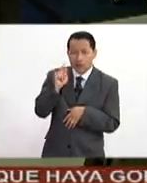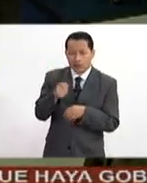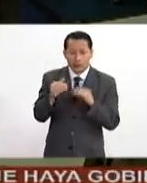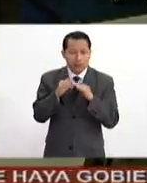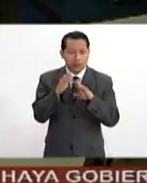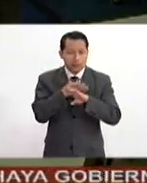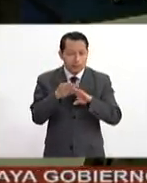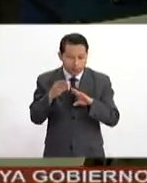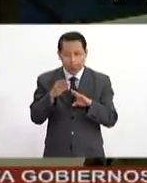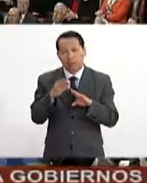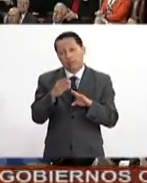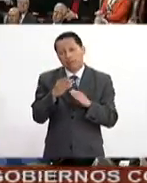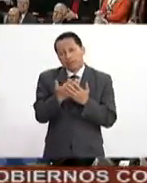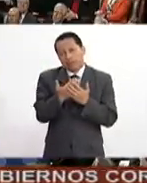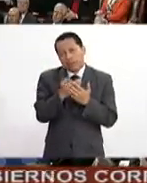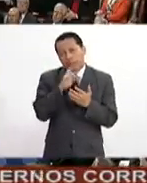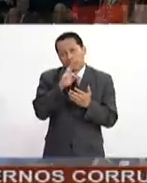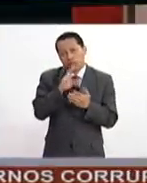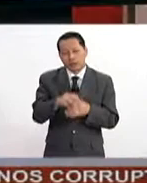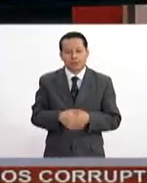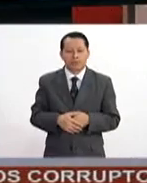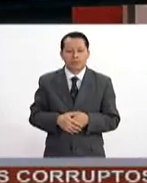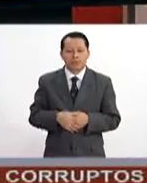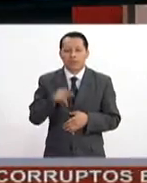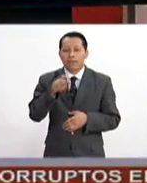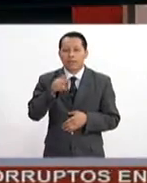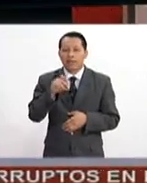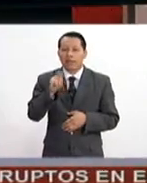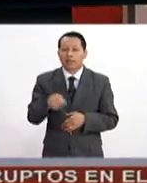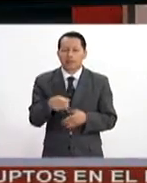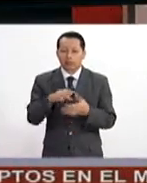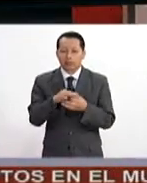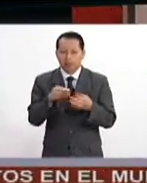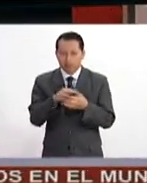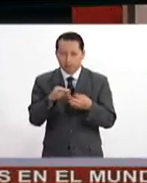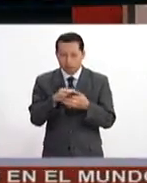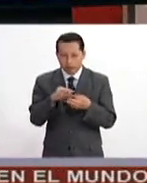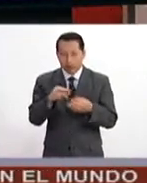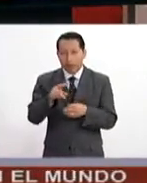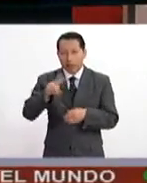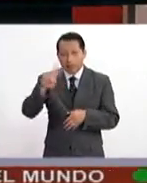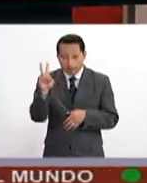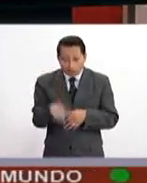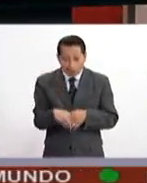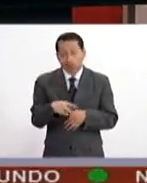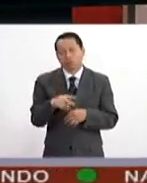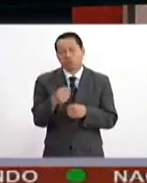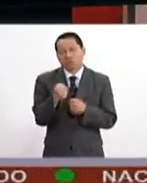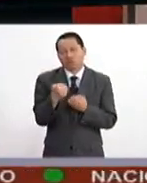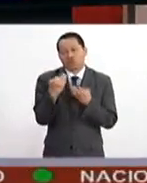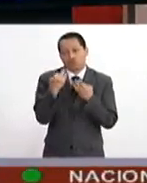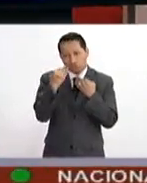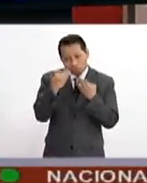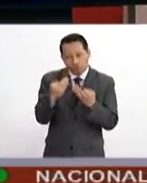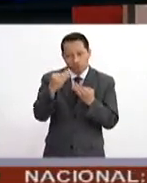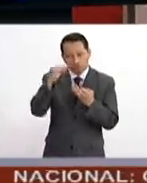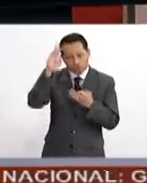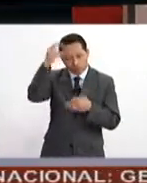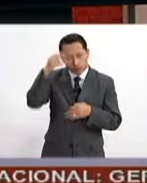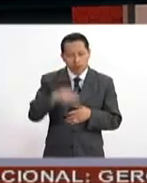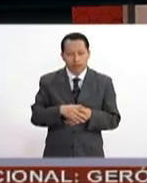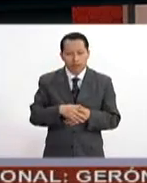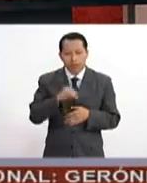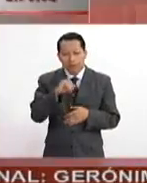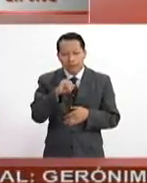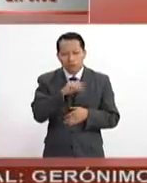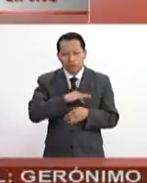Blanca no cedía. Y por decirlo de forma muy clara, Pepe, la realidad se le impone a Trump. Sí, definitivamente son los